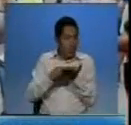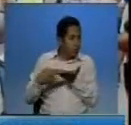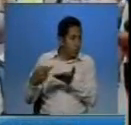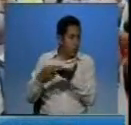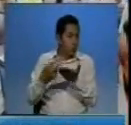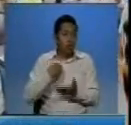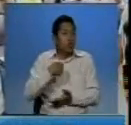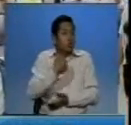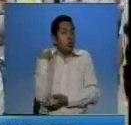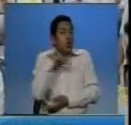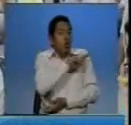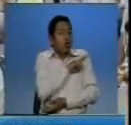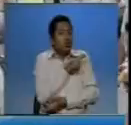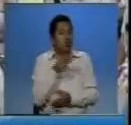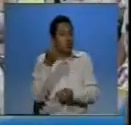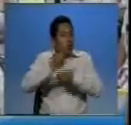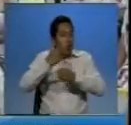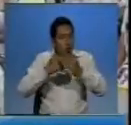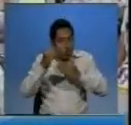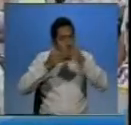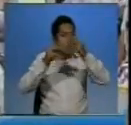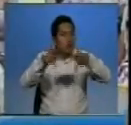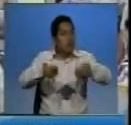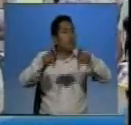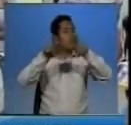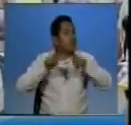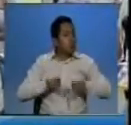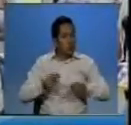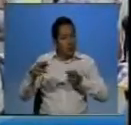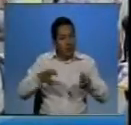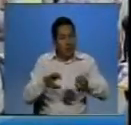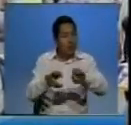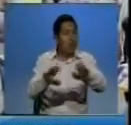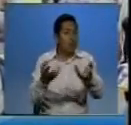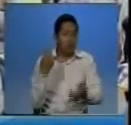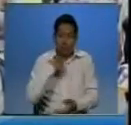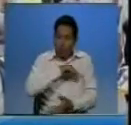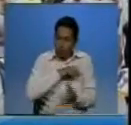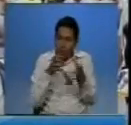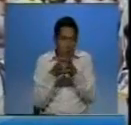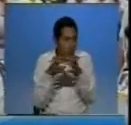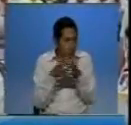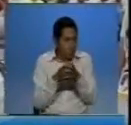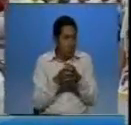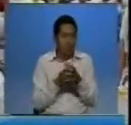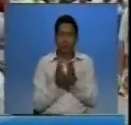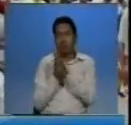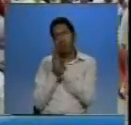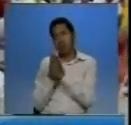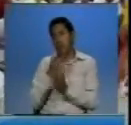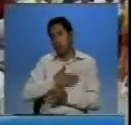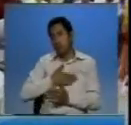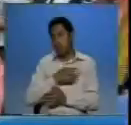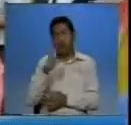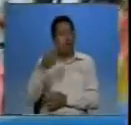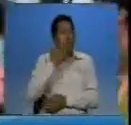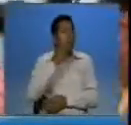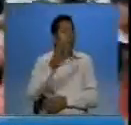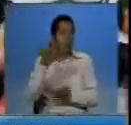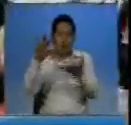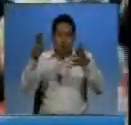un puente en la quebrada sobre la Sultana, del cual como comisión bajamos a pedirle a él, nos ofreció, pero hasta el momento no nos ha dado